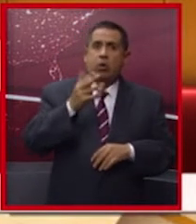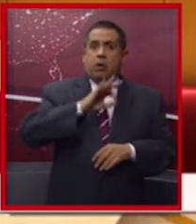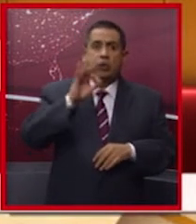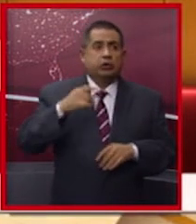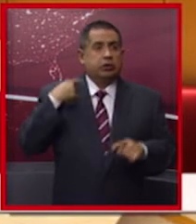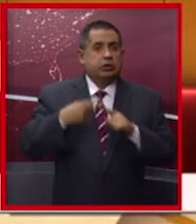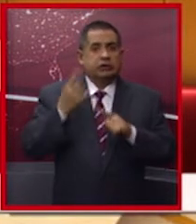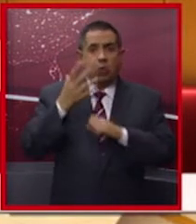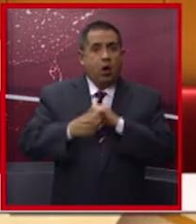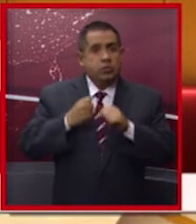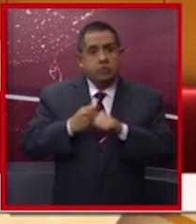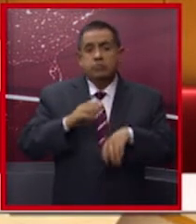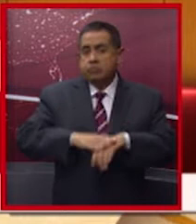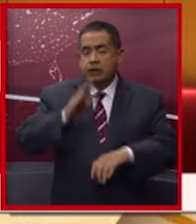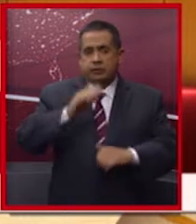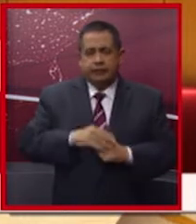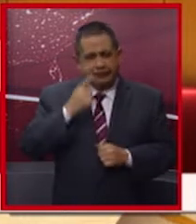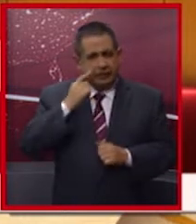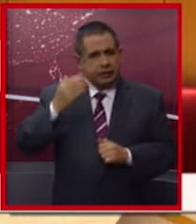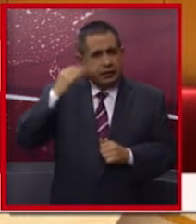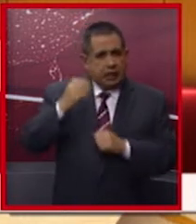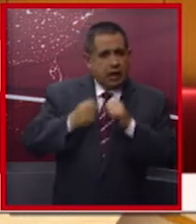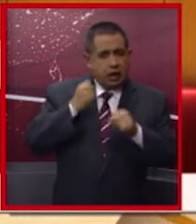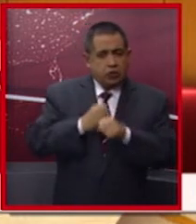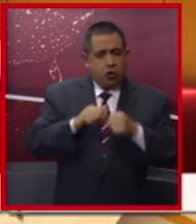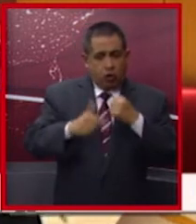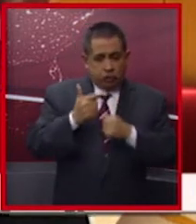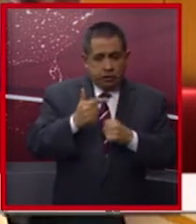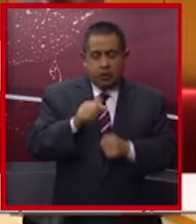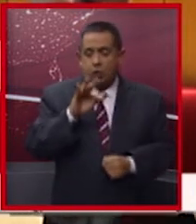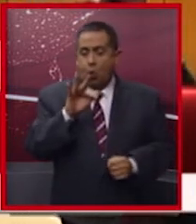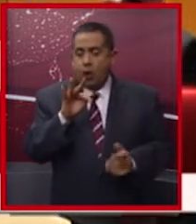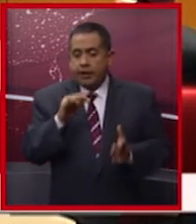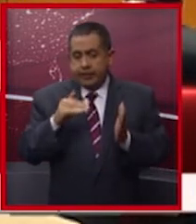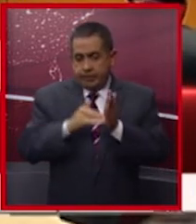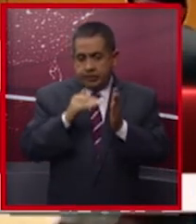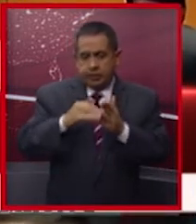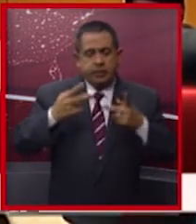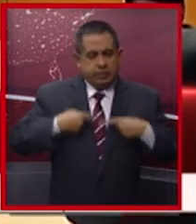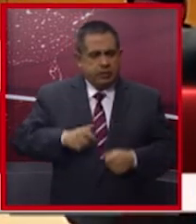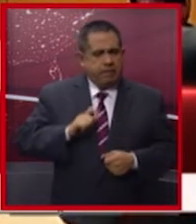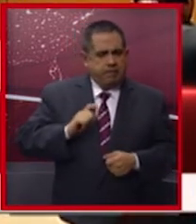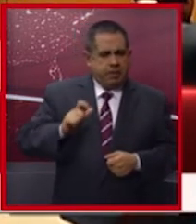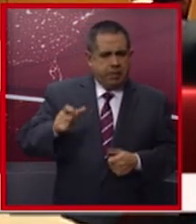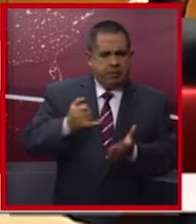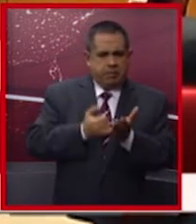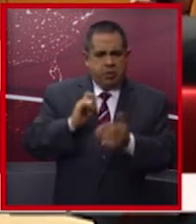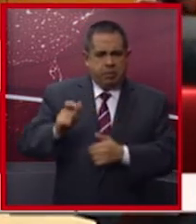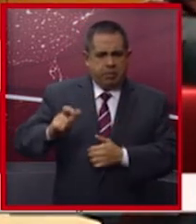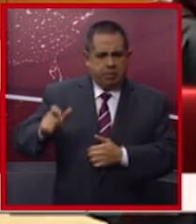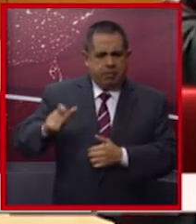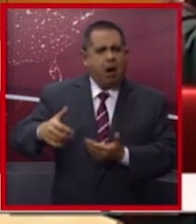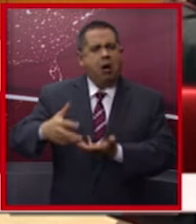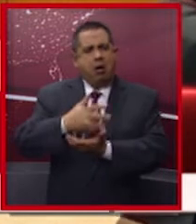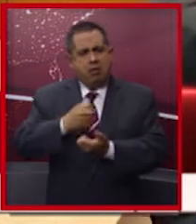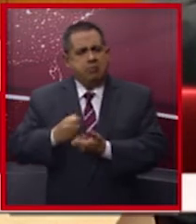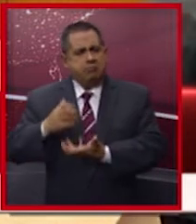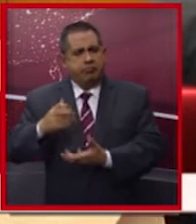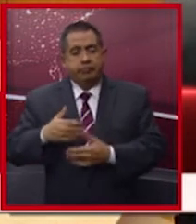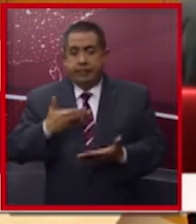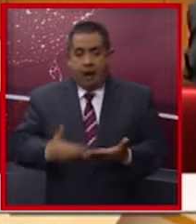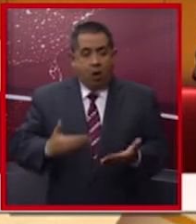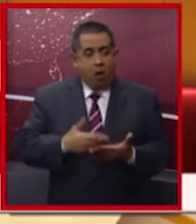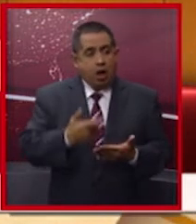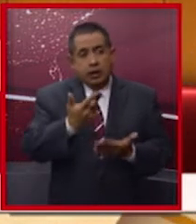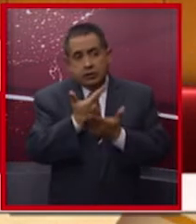lustro. En 2012 eran menos de 40 millones los que aportaban al gasto público. Y hoy nuestro padrón